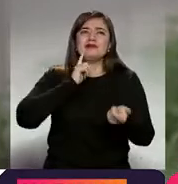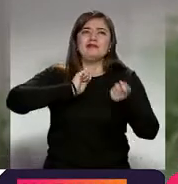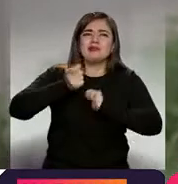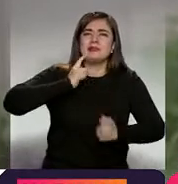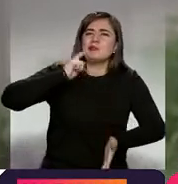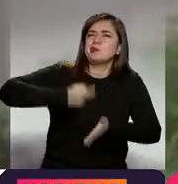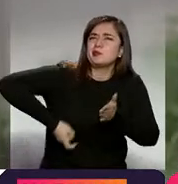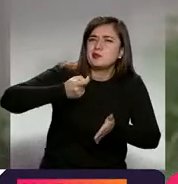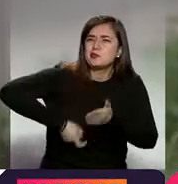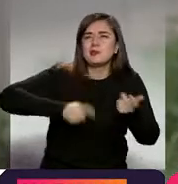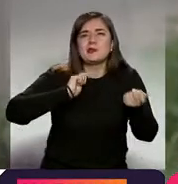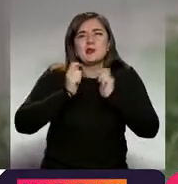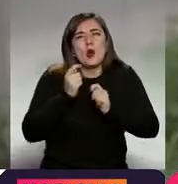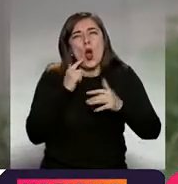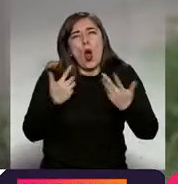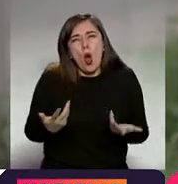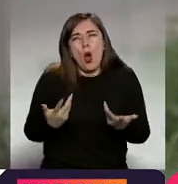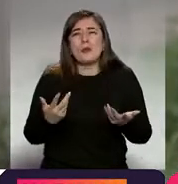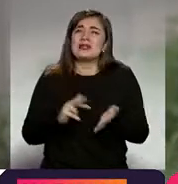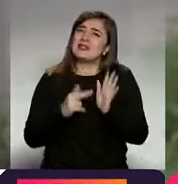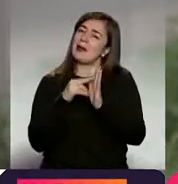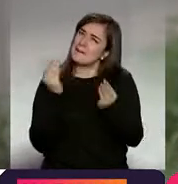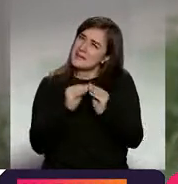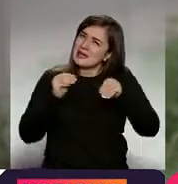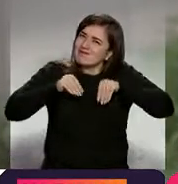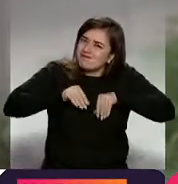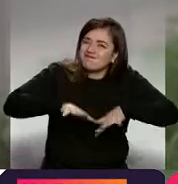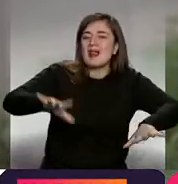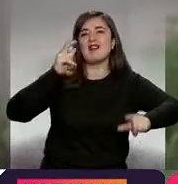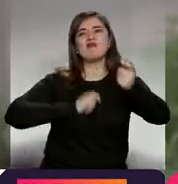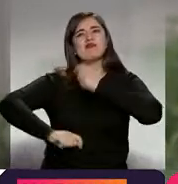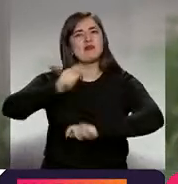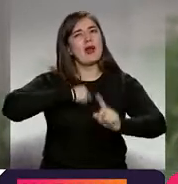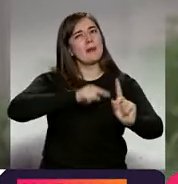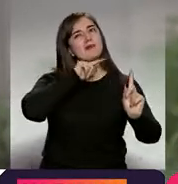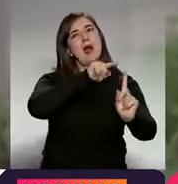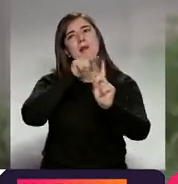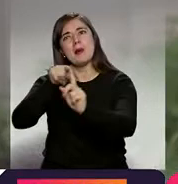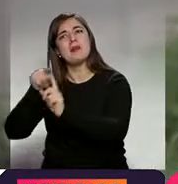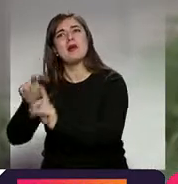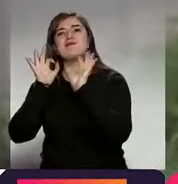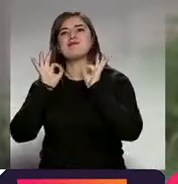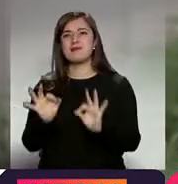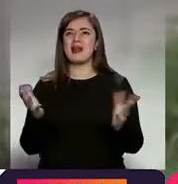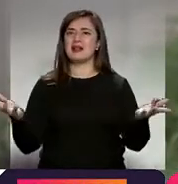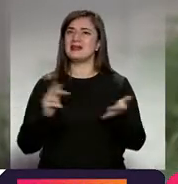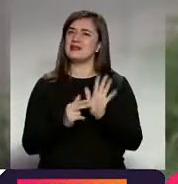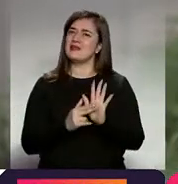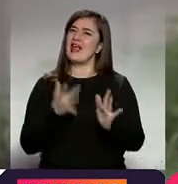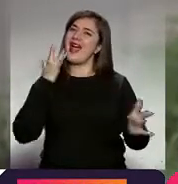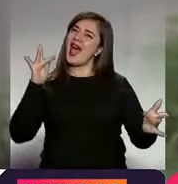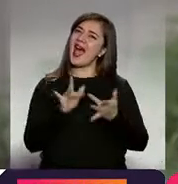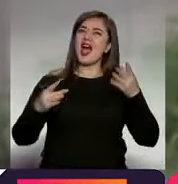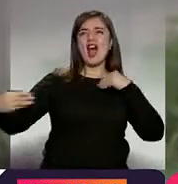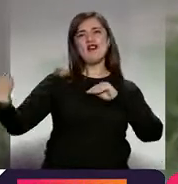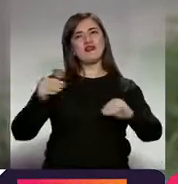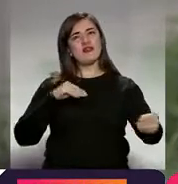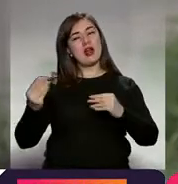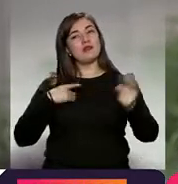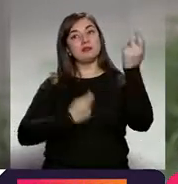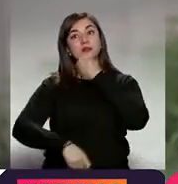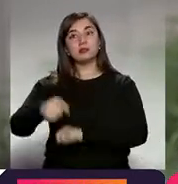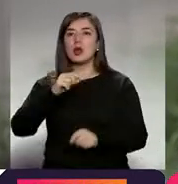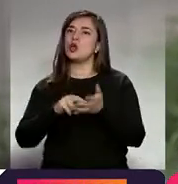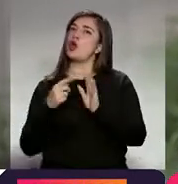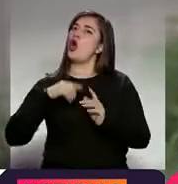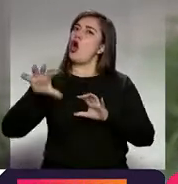de rosca más para poder llegar a los mercados de una manera más rápida, de una manera más flexible y que podamos